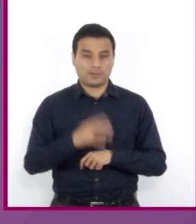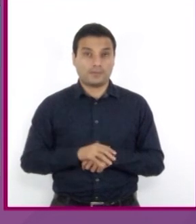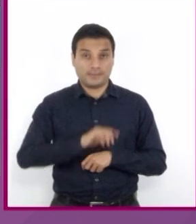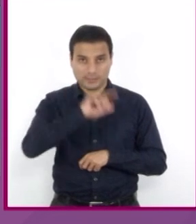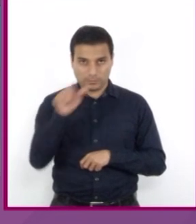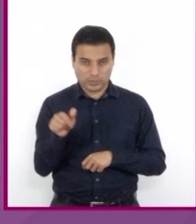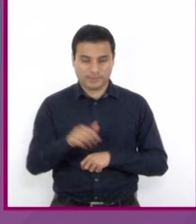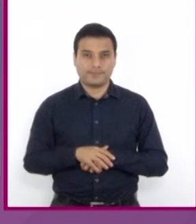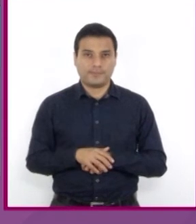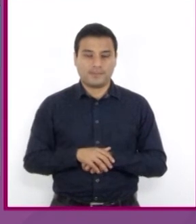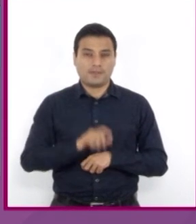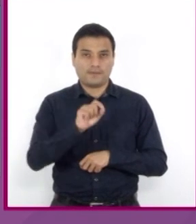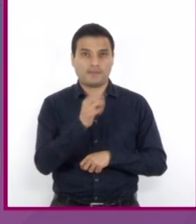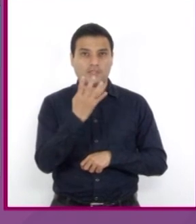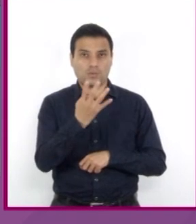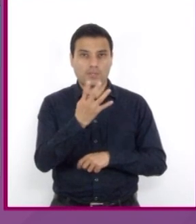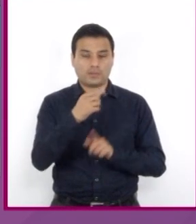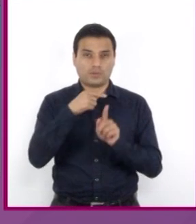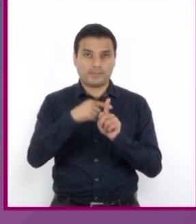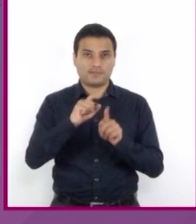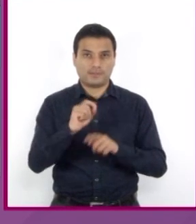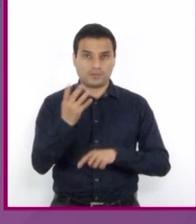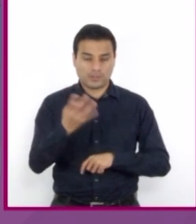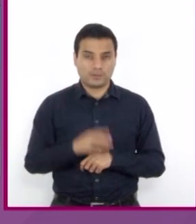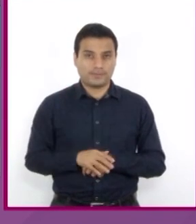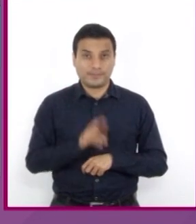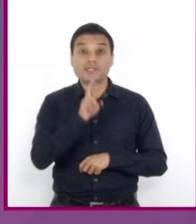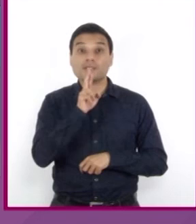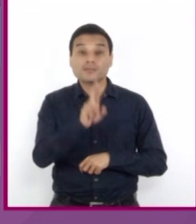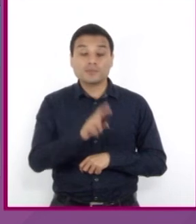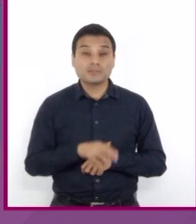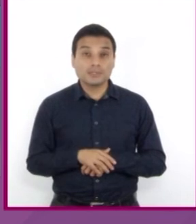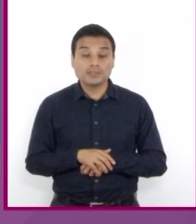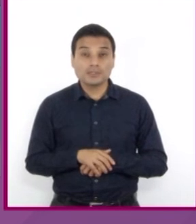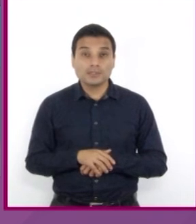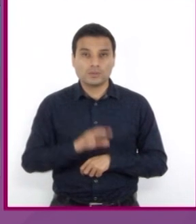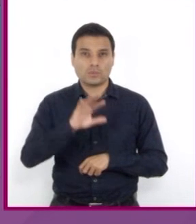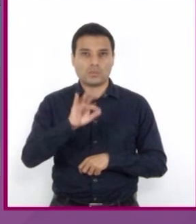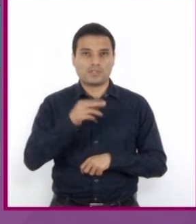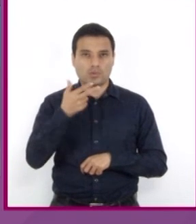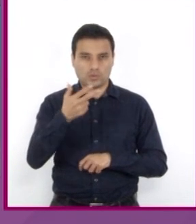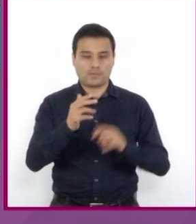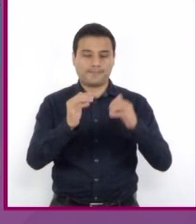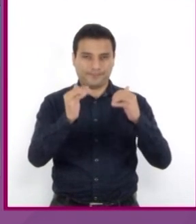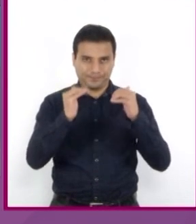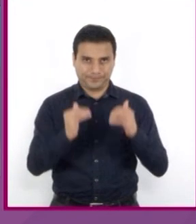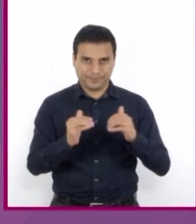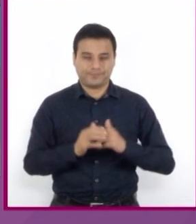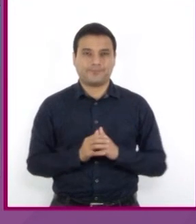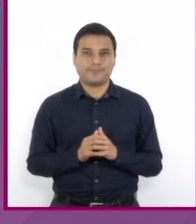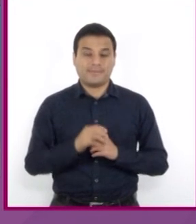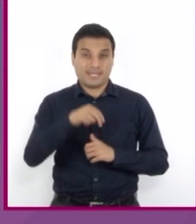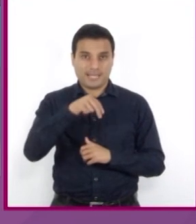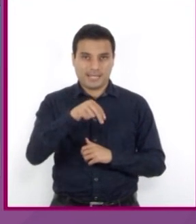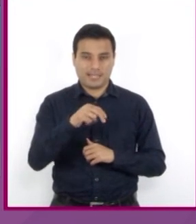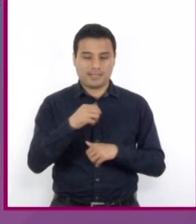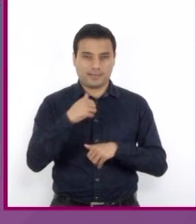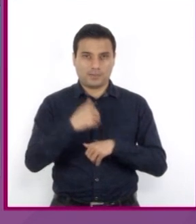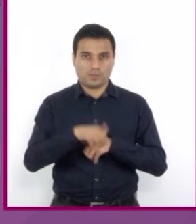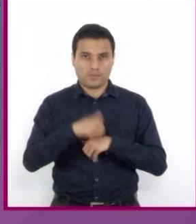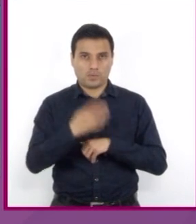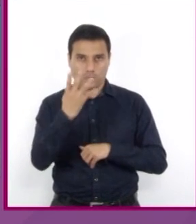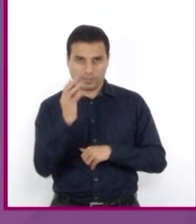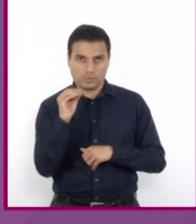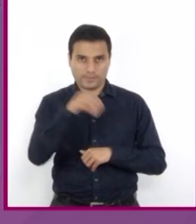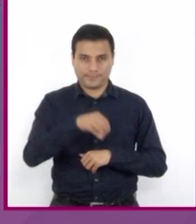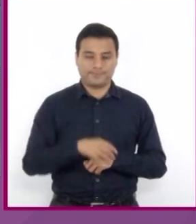queda 24 más 24. Obtenemos como resultado 48. Cuando n es igual a